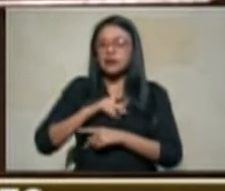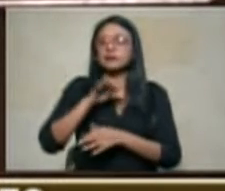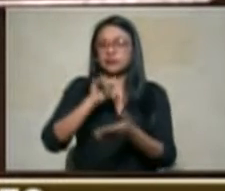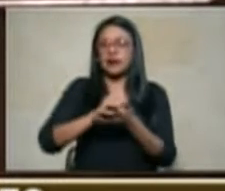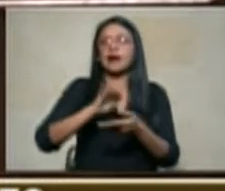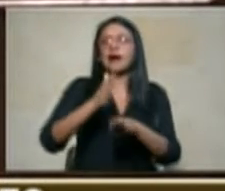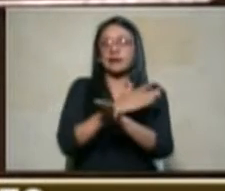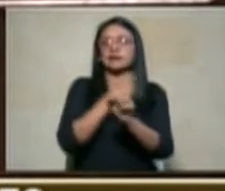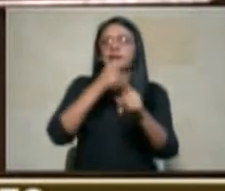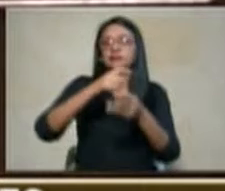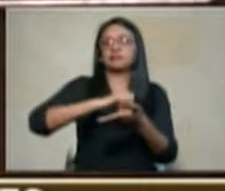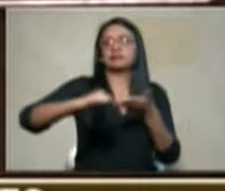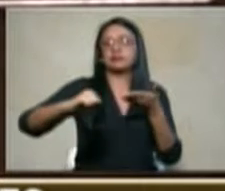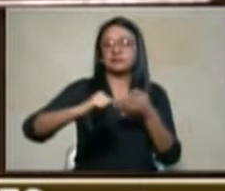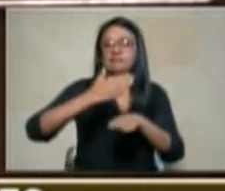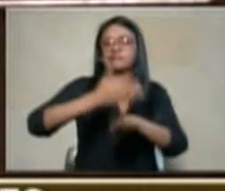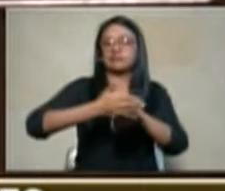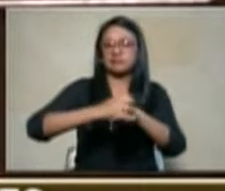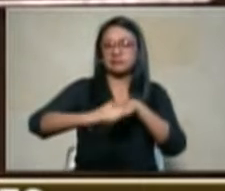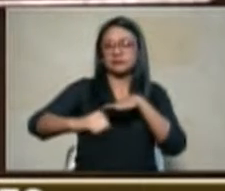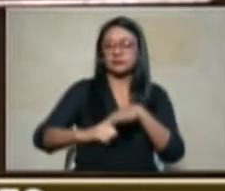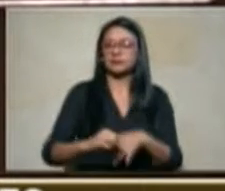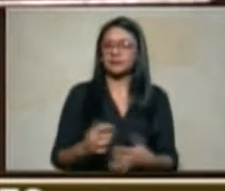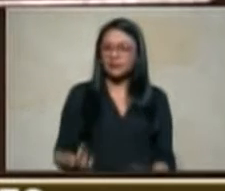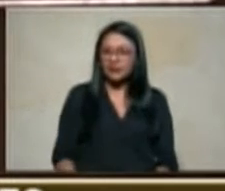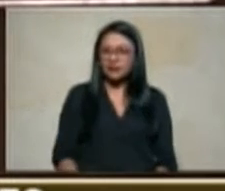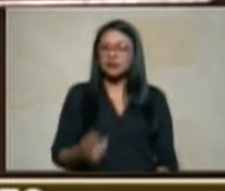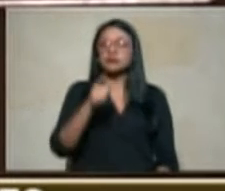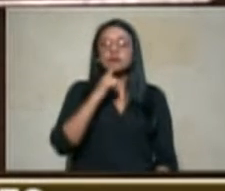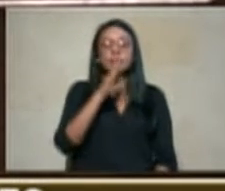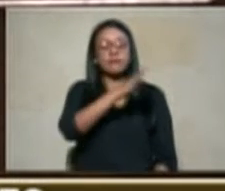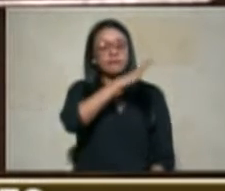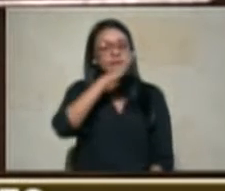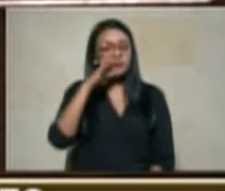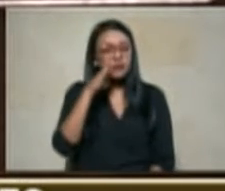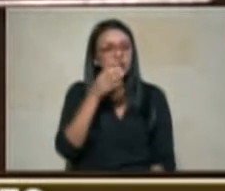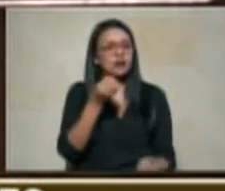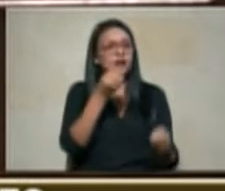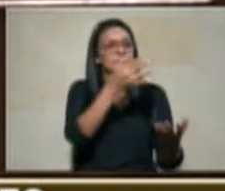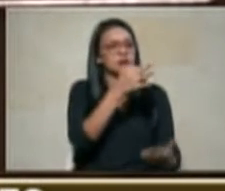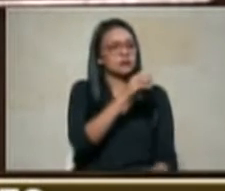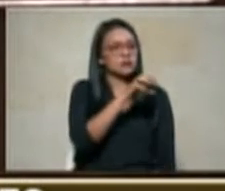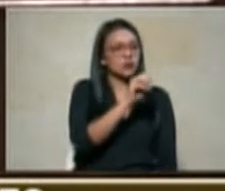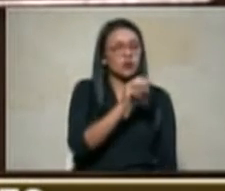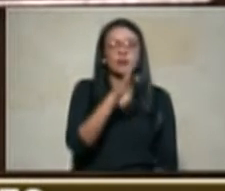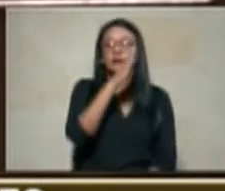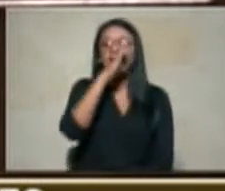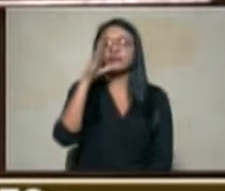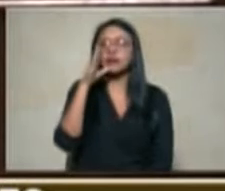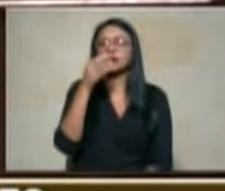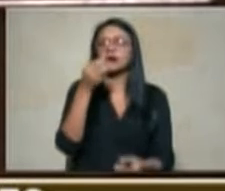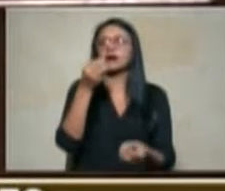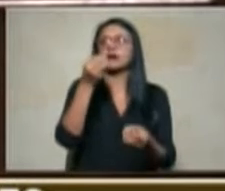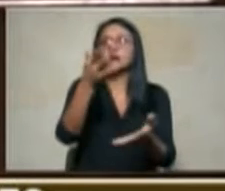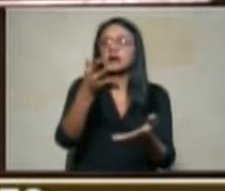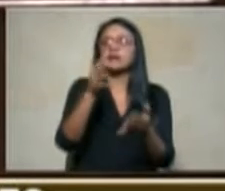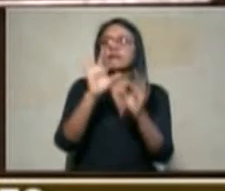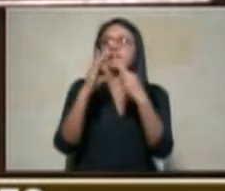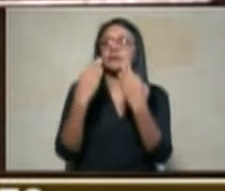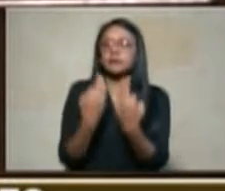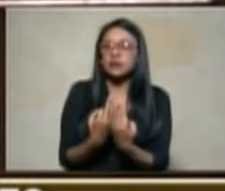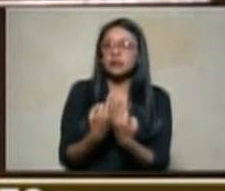un despojo. Yo aquí no estoy diciendo que le vayan a devolver la finca al Toco, ni la finca a la Concordia, ni la finca a Tokio, a las